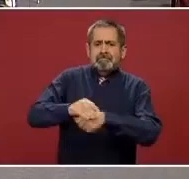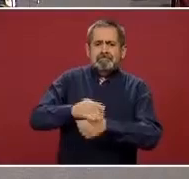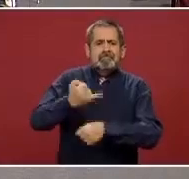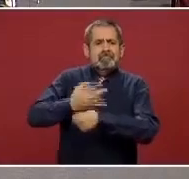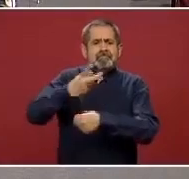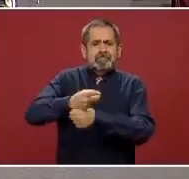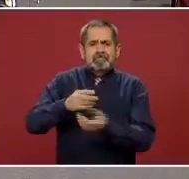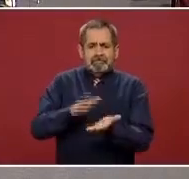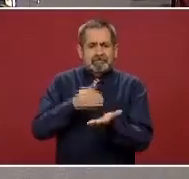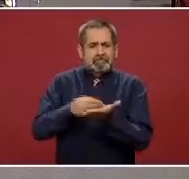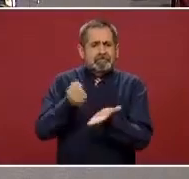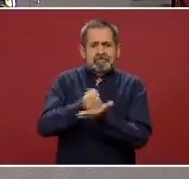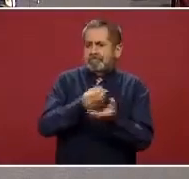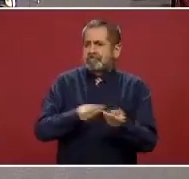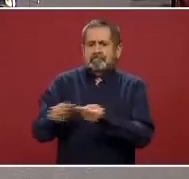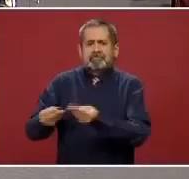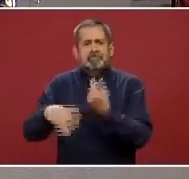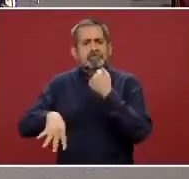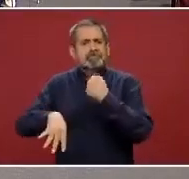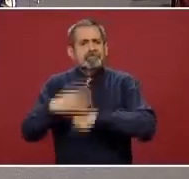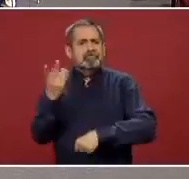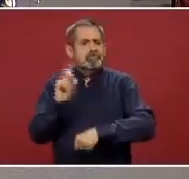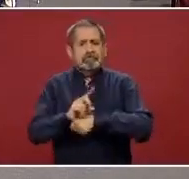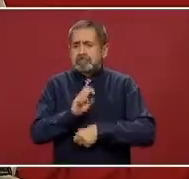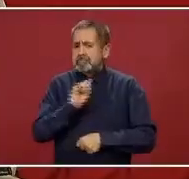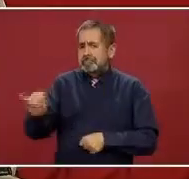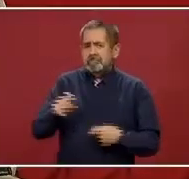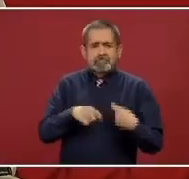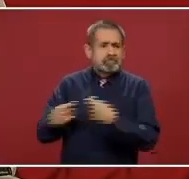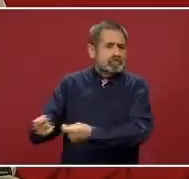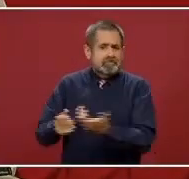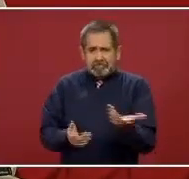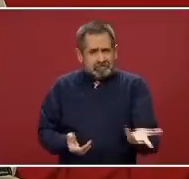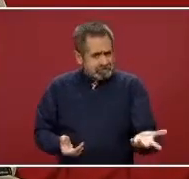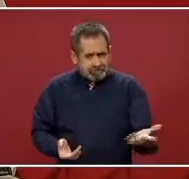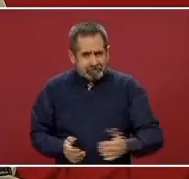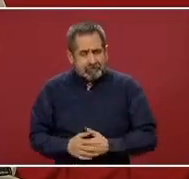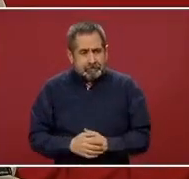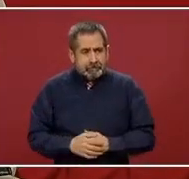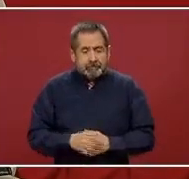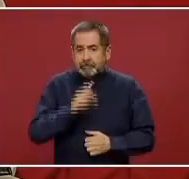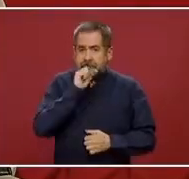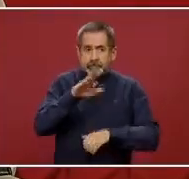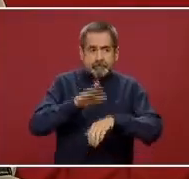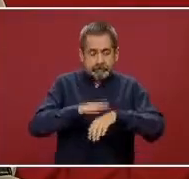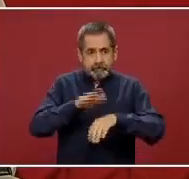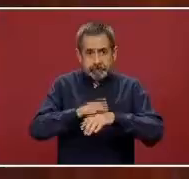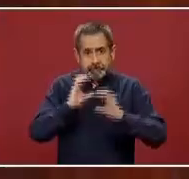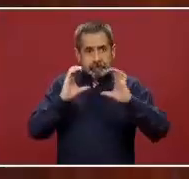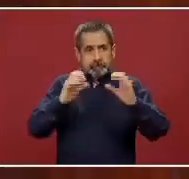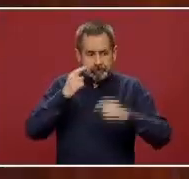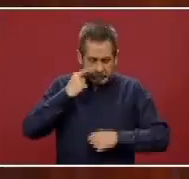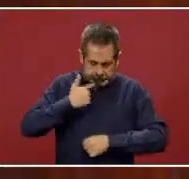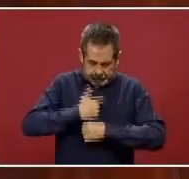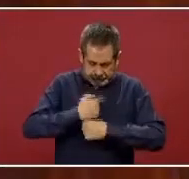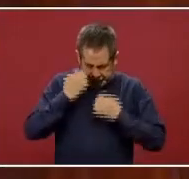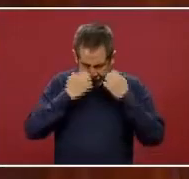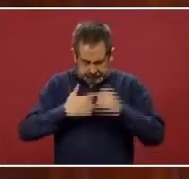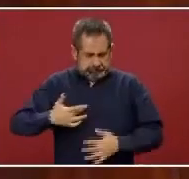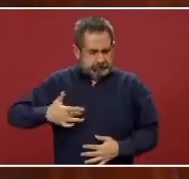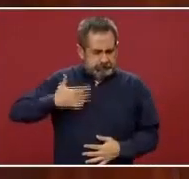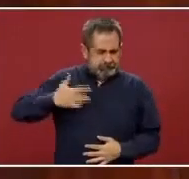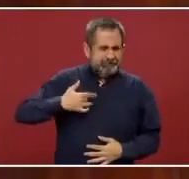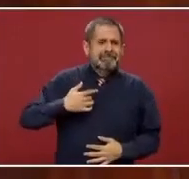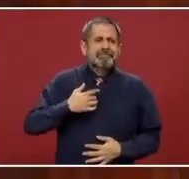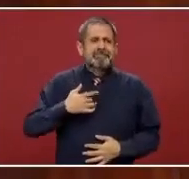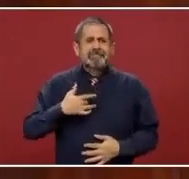Y la otra cosa también es que hay que estar atentos de los signos de agravamiento, ¿no?